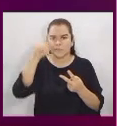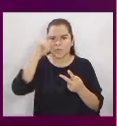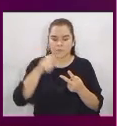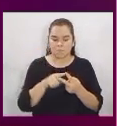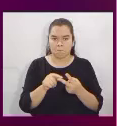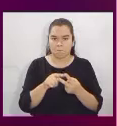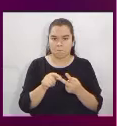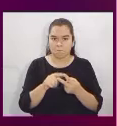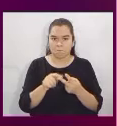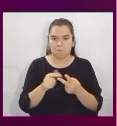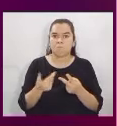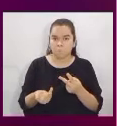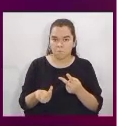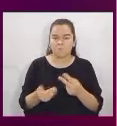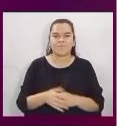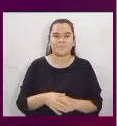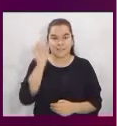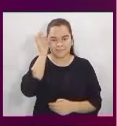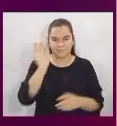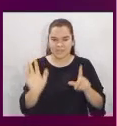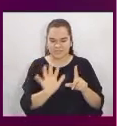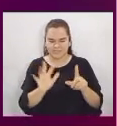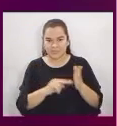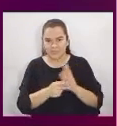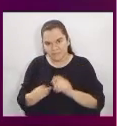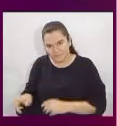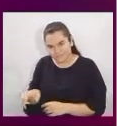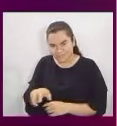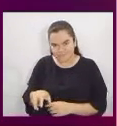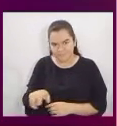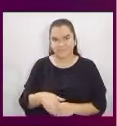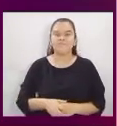En la ataxia, perdón, me fui para